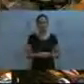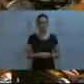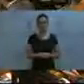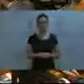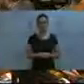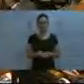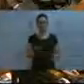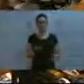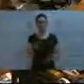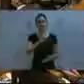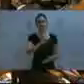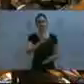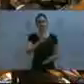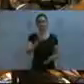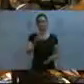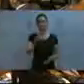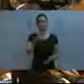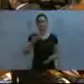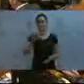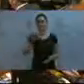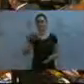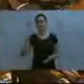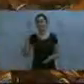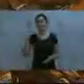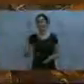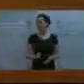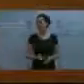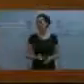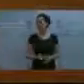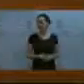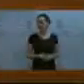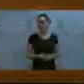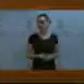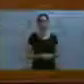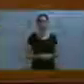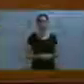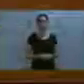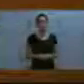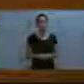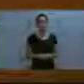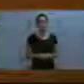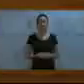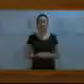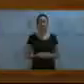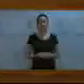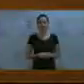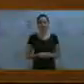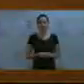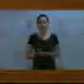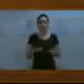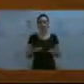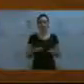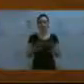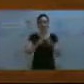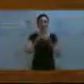resto de portavoces que bajan aquí continuamente a hablar de monopolios. Los monopolios los propicia el libre mercado.